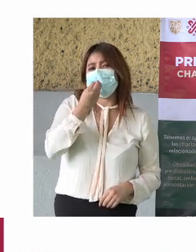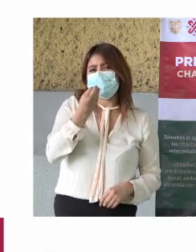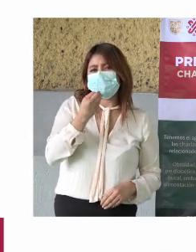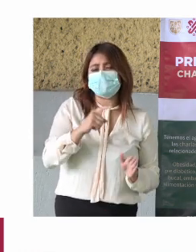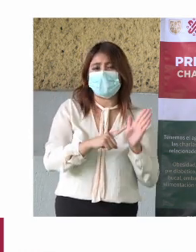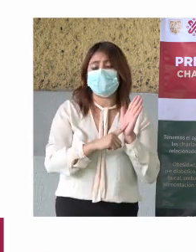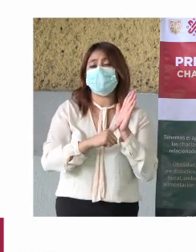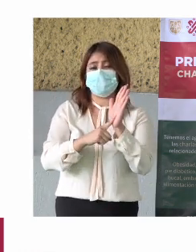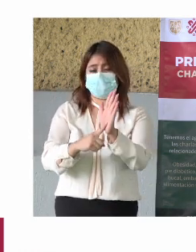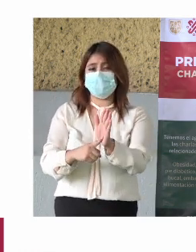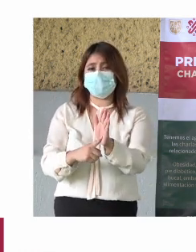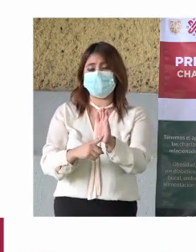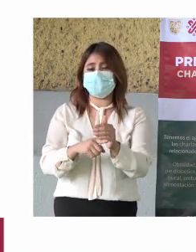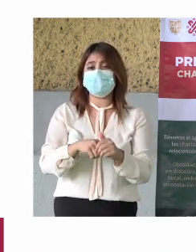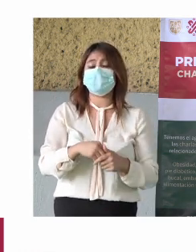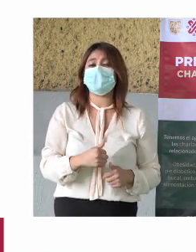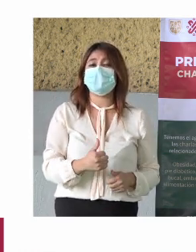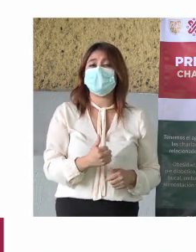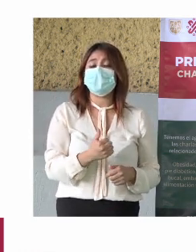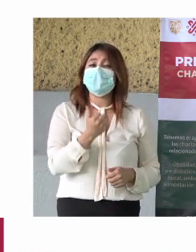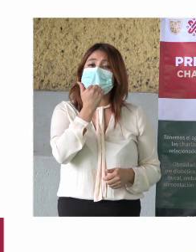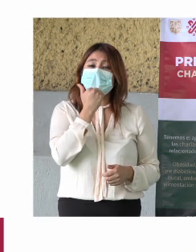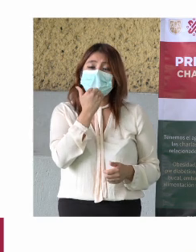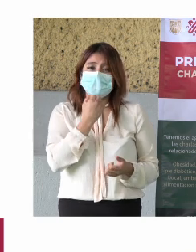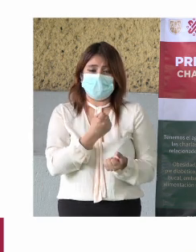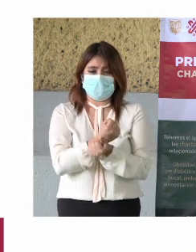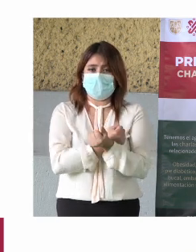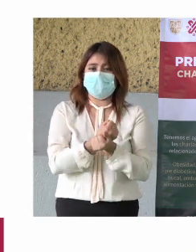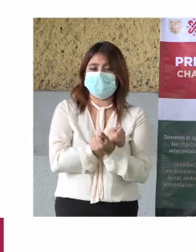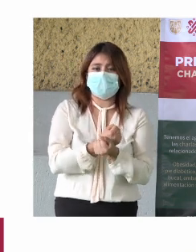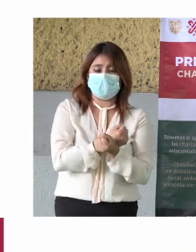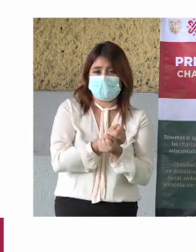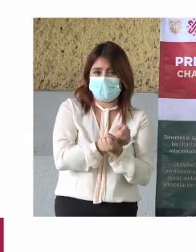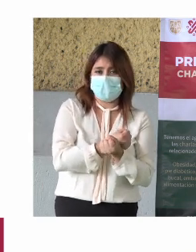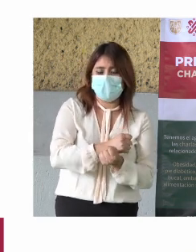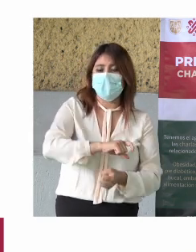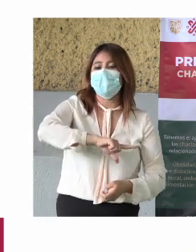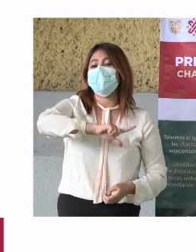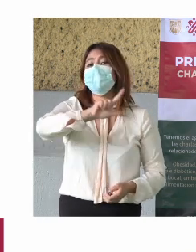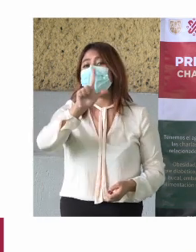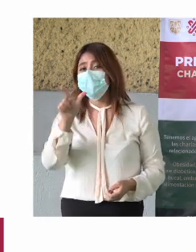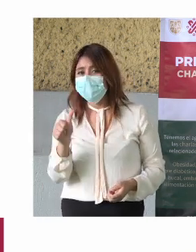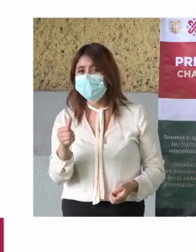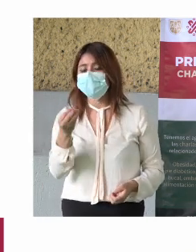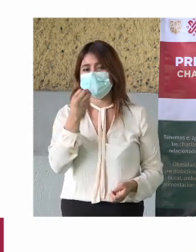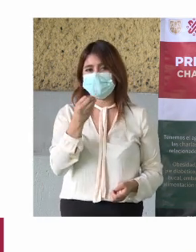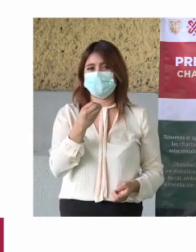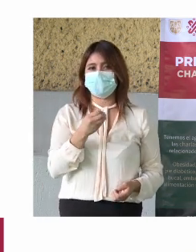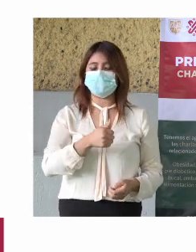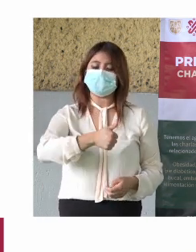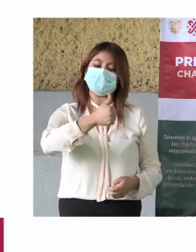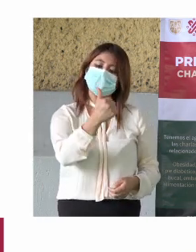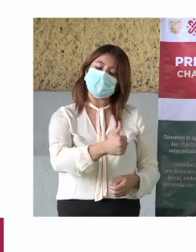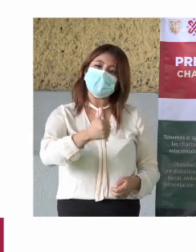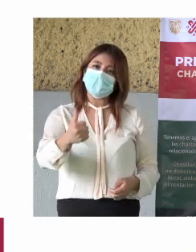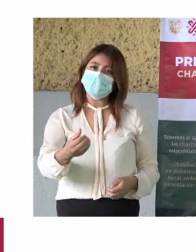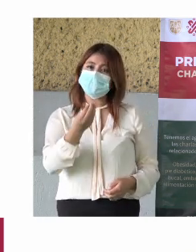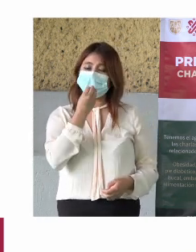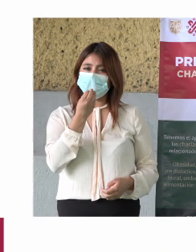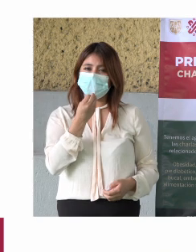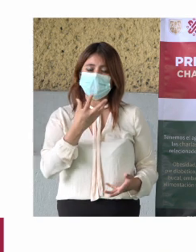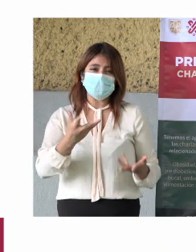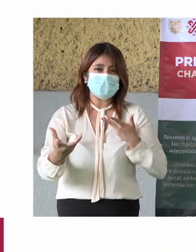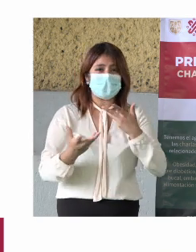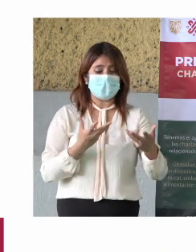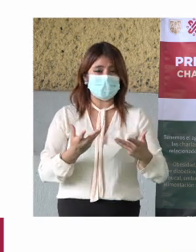la glucosa después de cada uno de estos alimentos. Sabemos que cada vez que comemos secretamos insulina, que es la